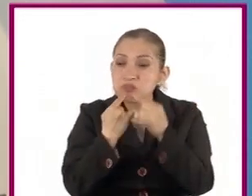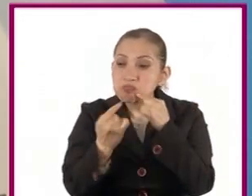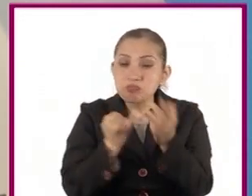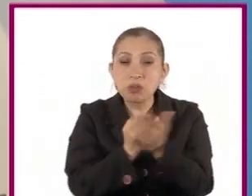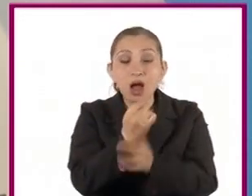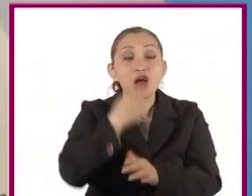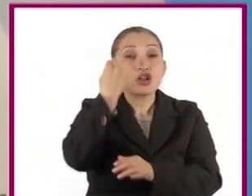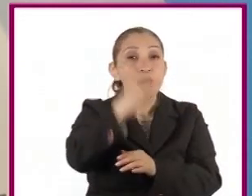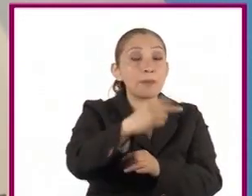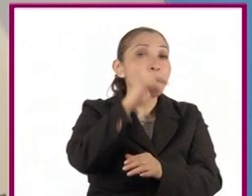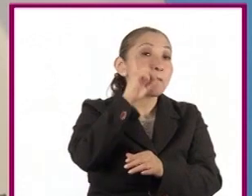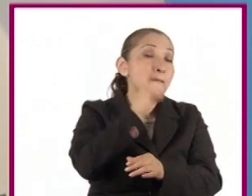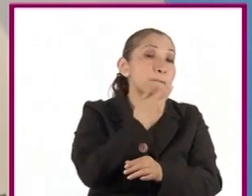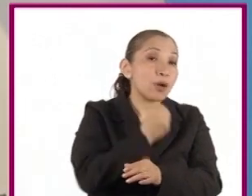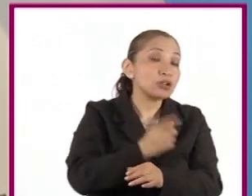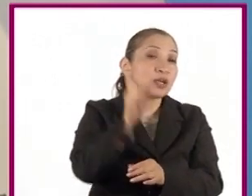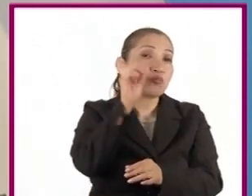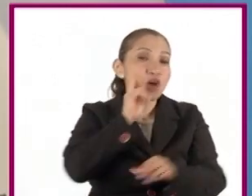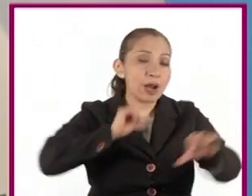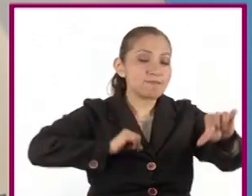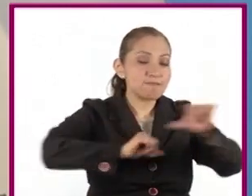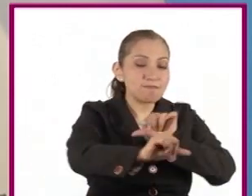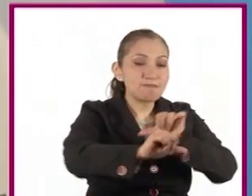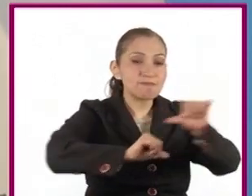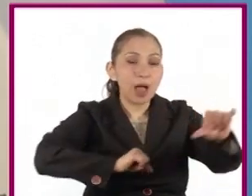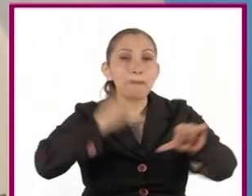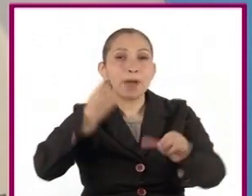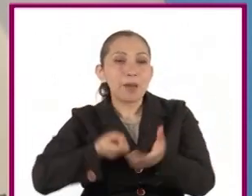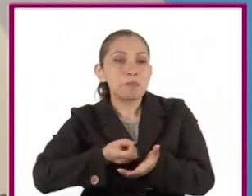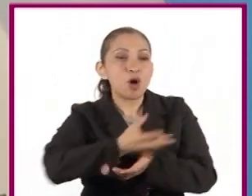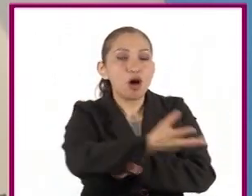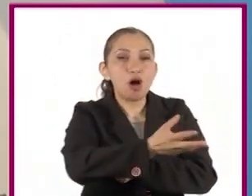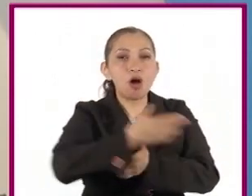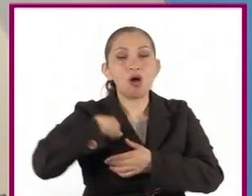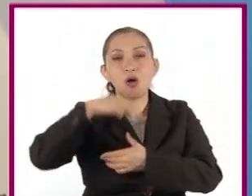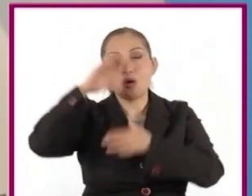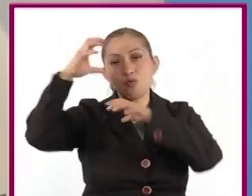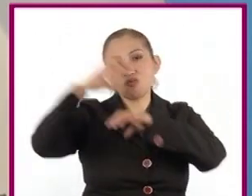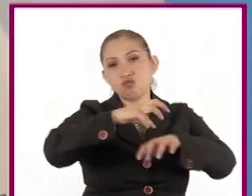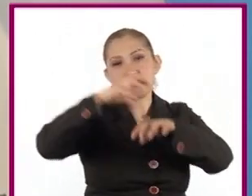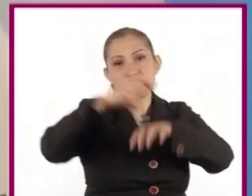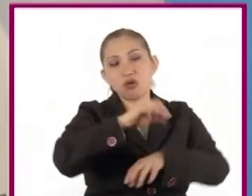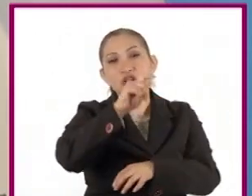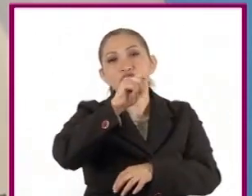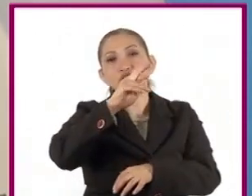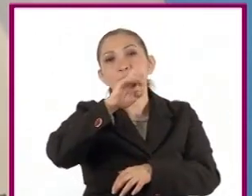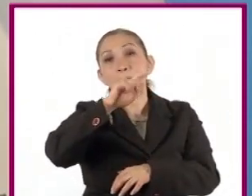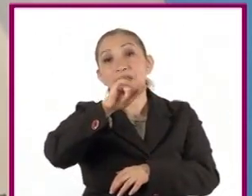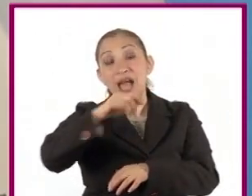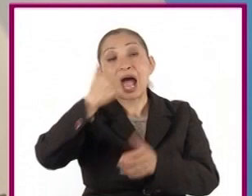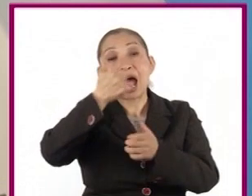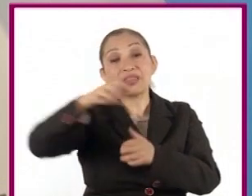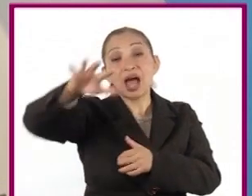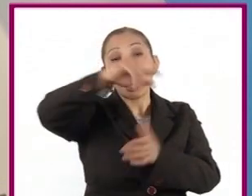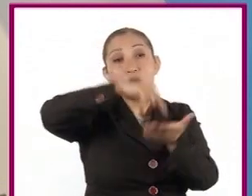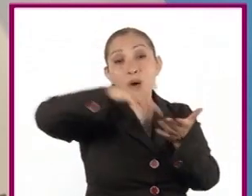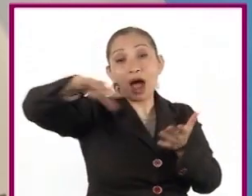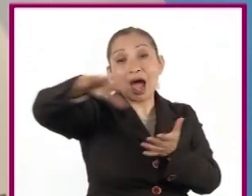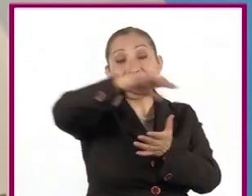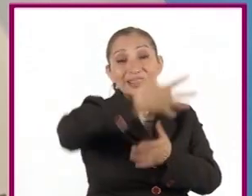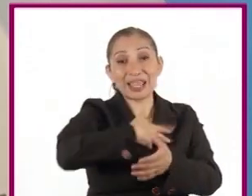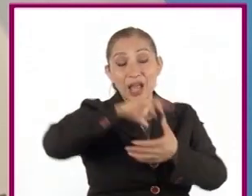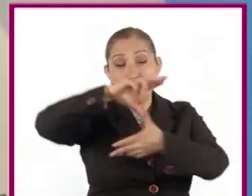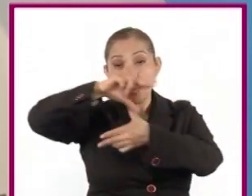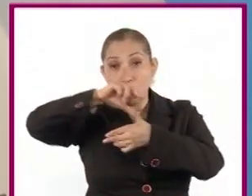alternar nombres de hombres y mujeres para el nombramiento de tormentas. Cada zona del planeta que sufre